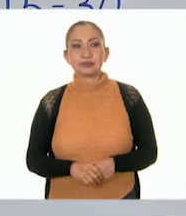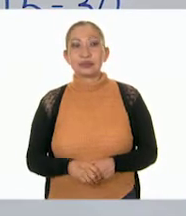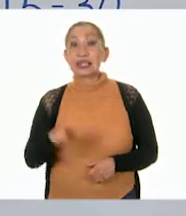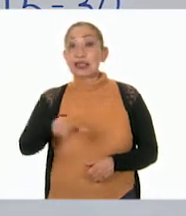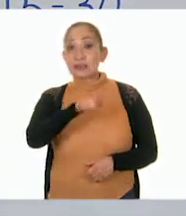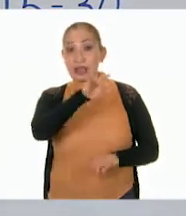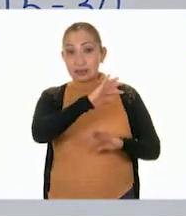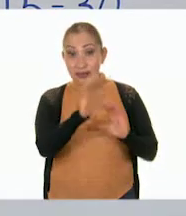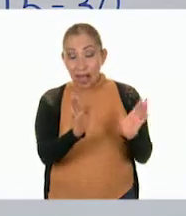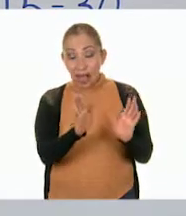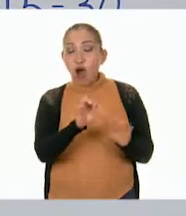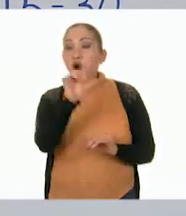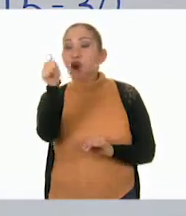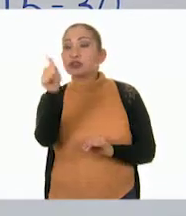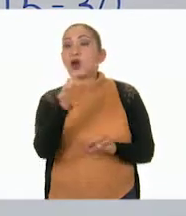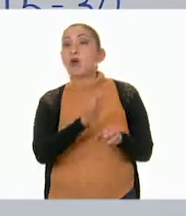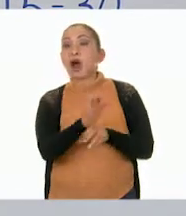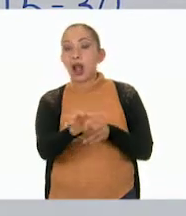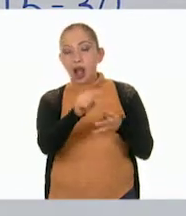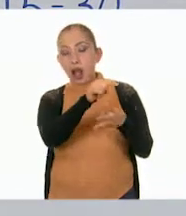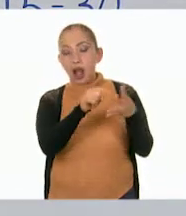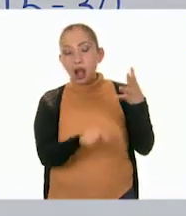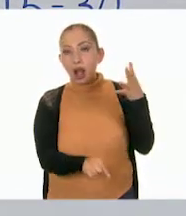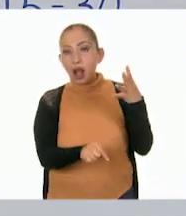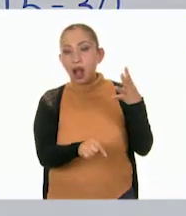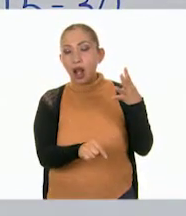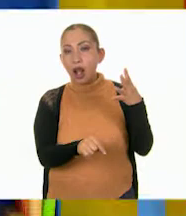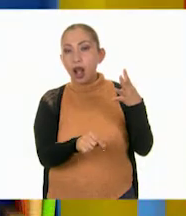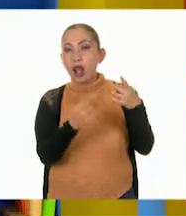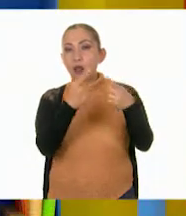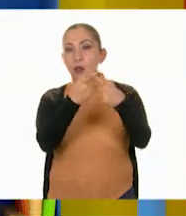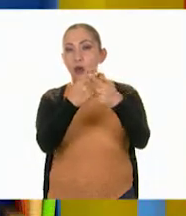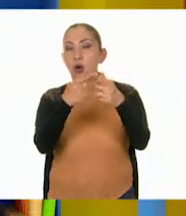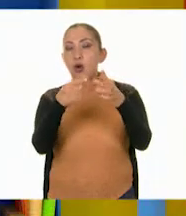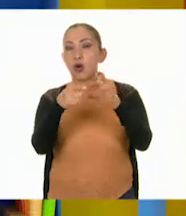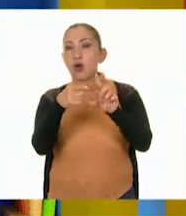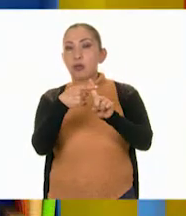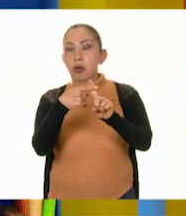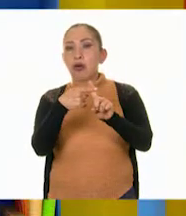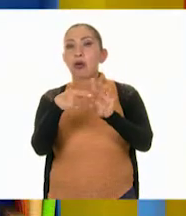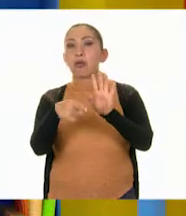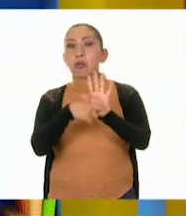¿Y después qué operación podríamos realizar? ¿Y después qué sería?